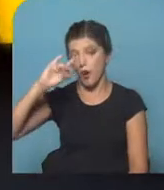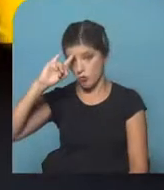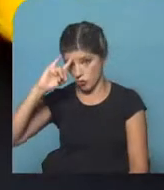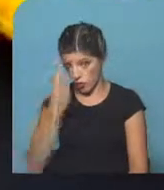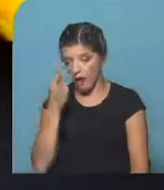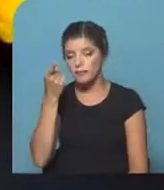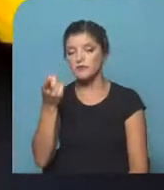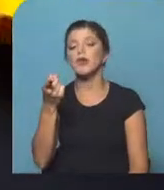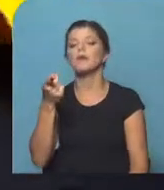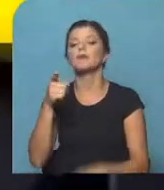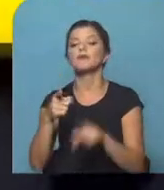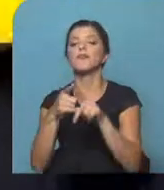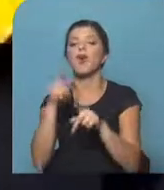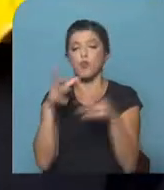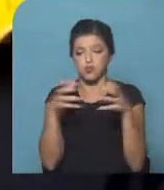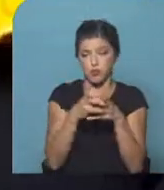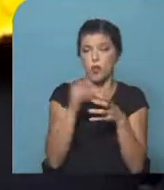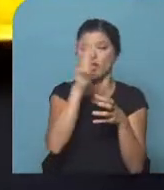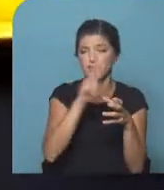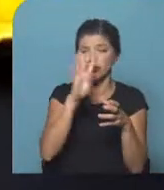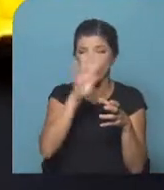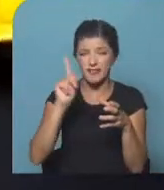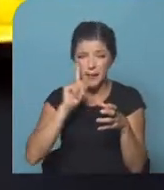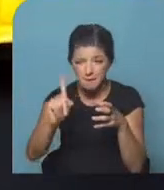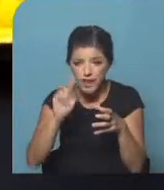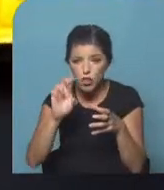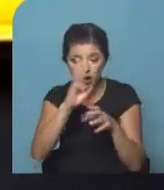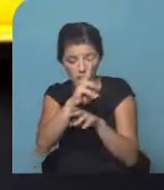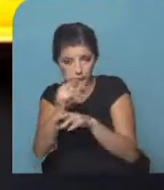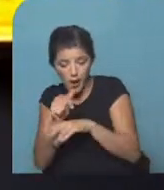robó $240.000 en 40 segundos. Fue en un